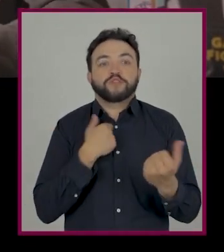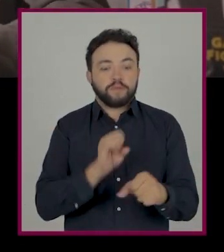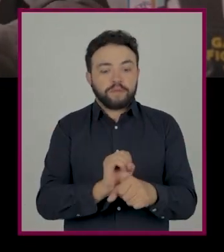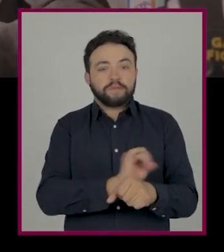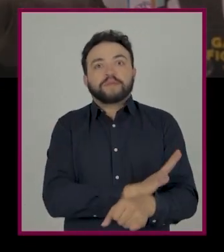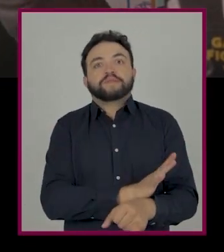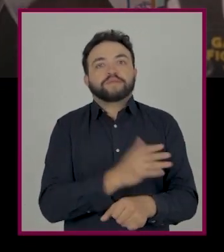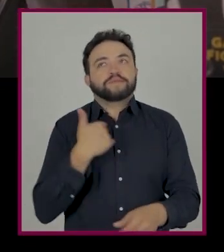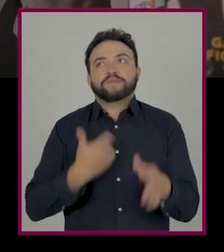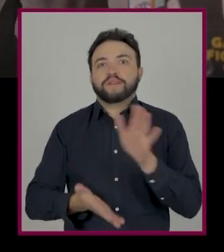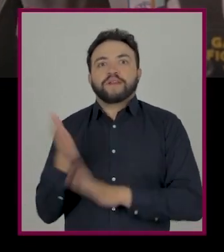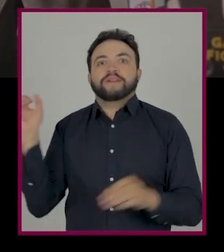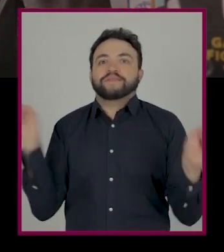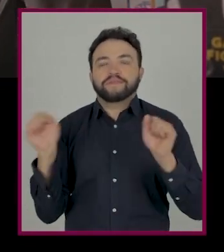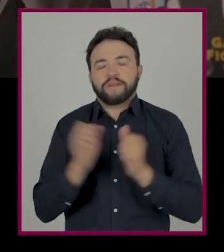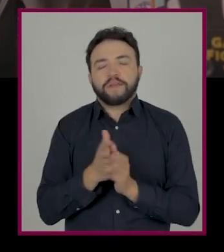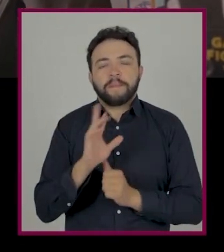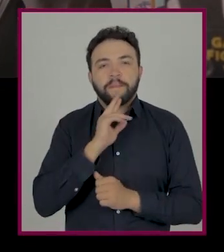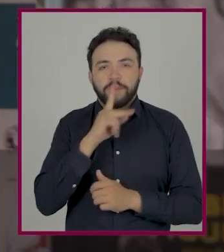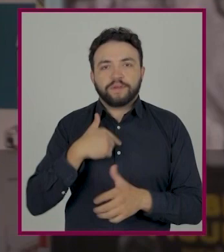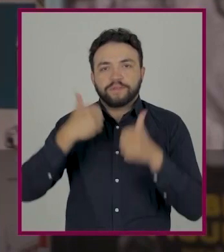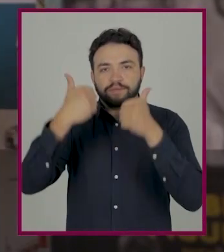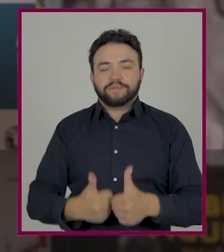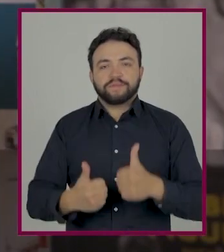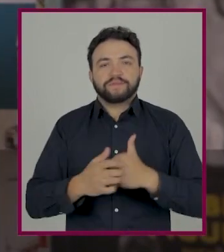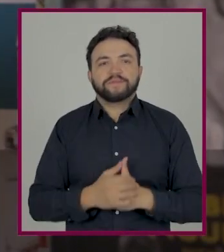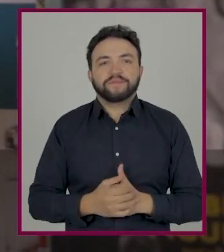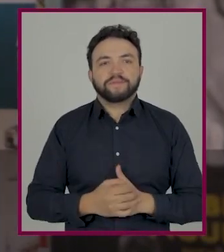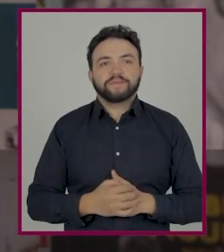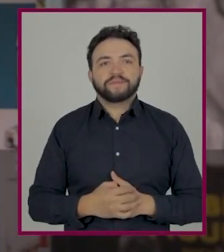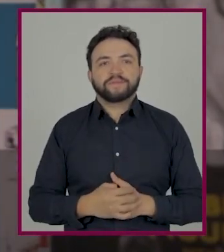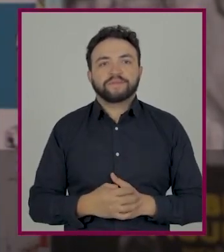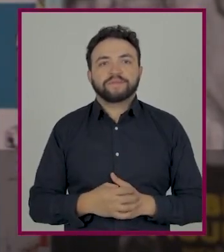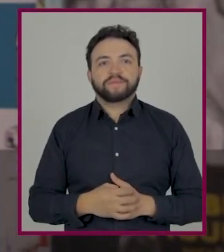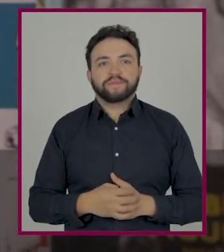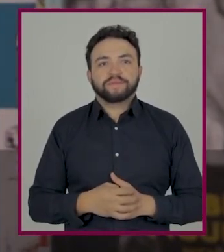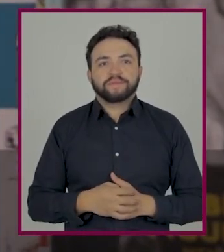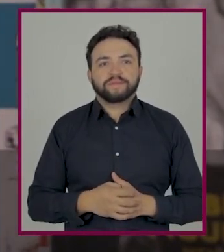No sé. Me emocioné y salí corriendo. Pero creo que mejor me quedo.